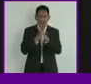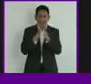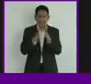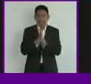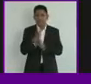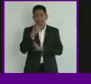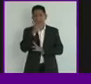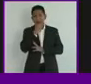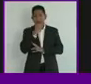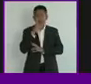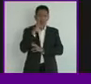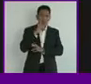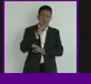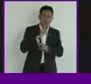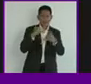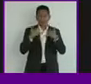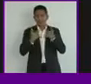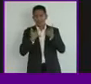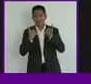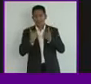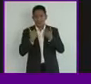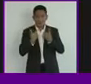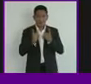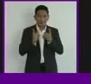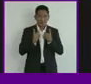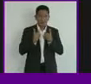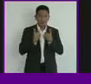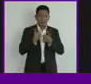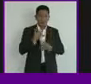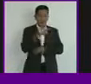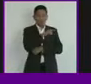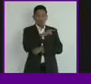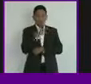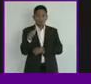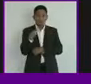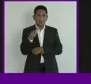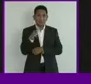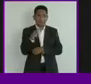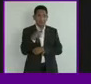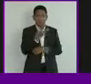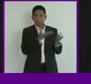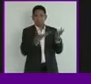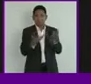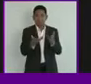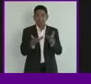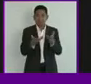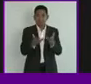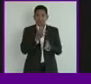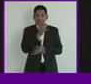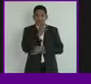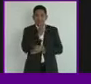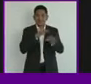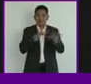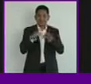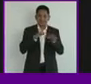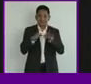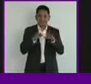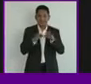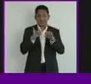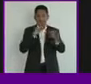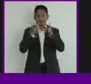virtuales. Si me permiten, jóvenes, sin ustedes, nada, con ustedes todo. Sus valiosas intervenciones han sido